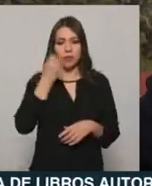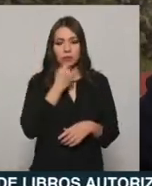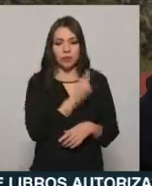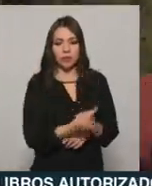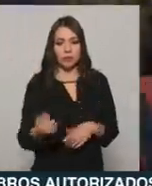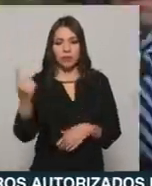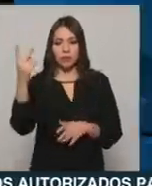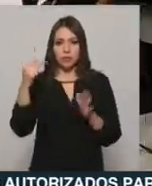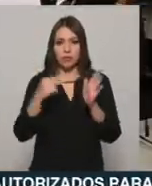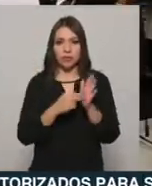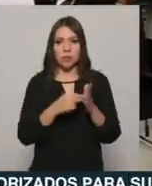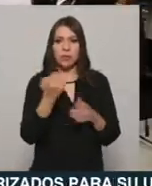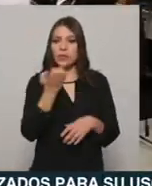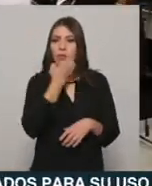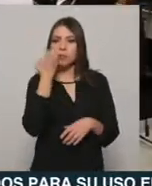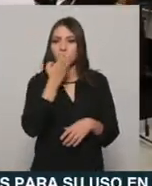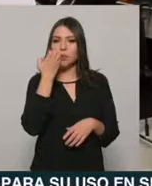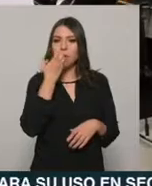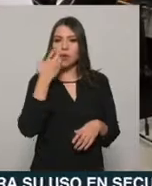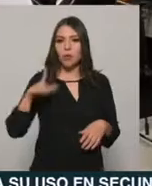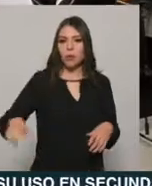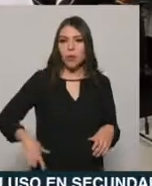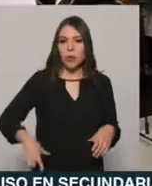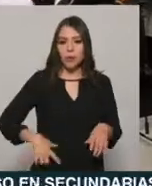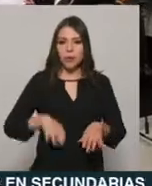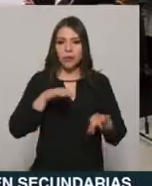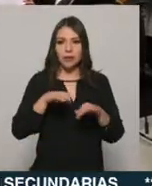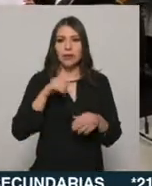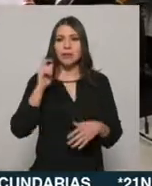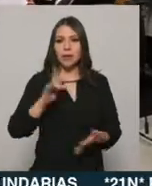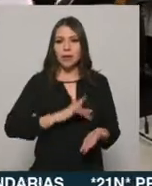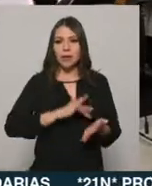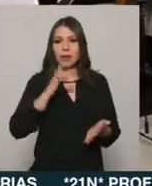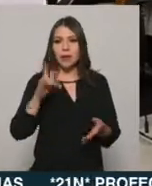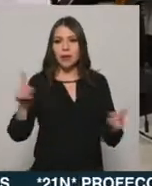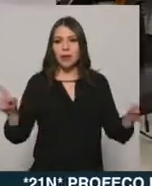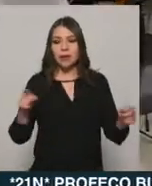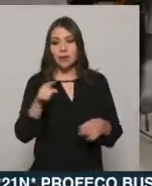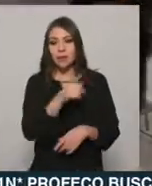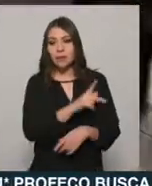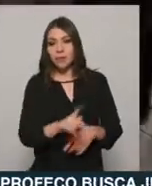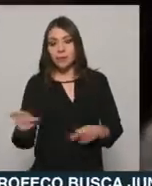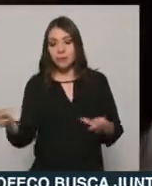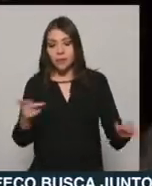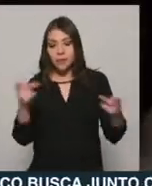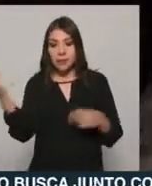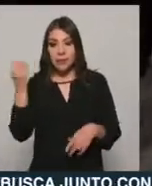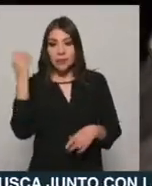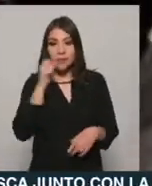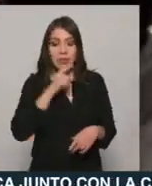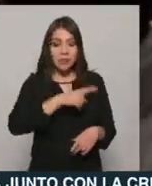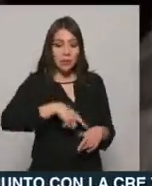escuelas públicas y esto es posible gracias a este tipo de eventos que organizamos nosotros mismos.